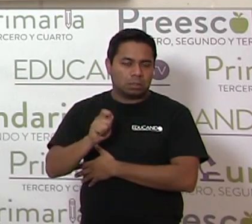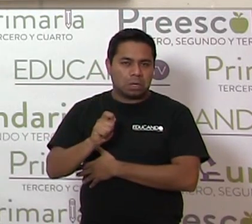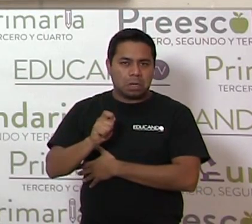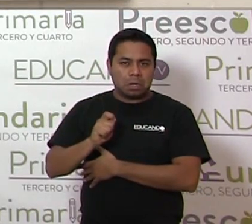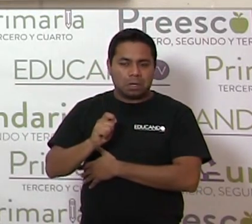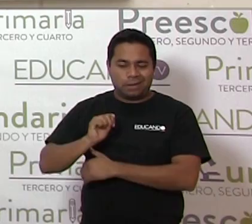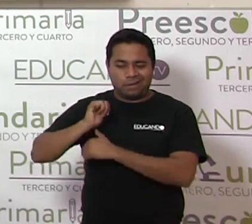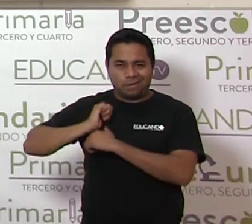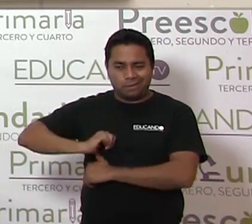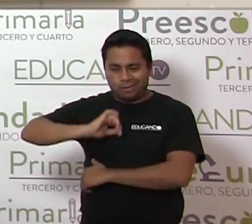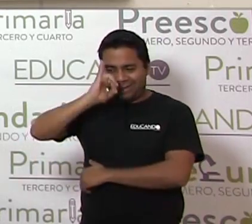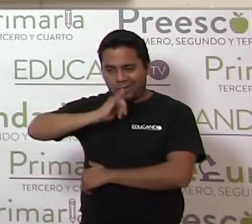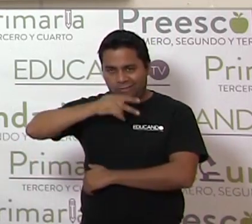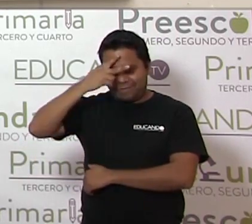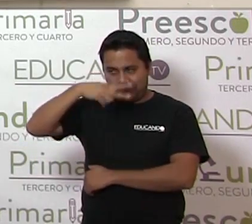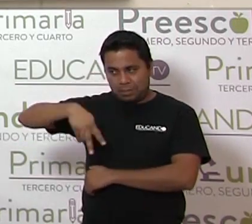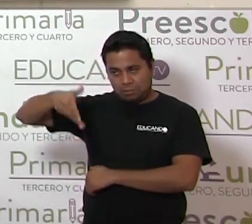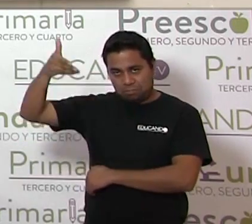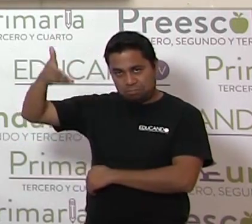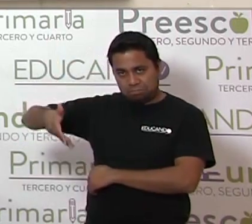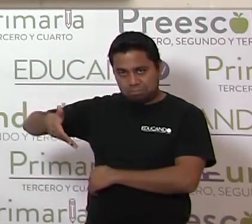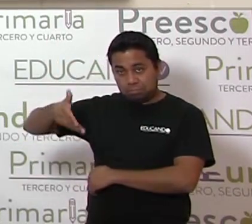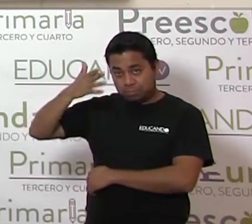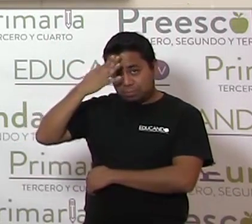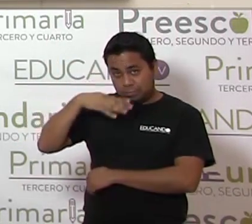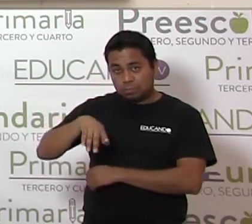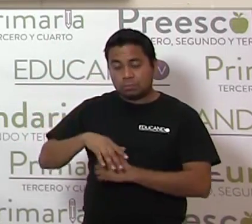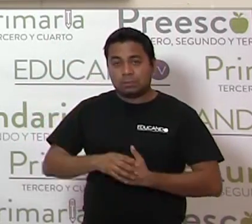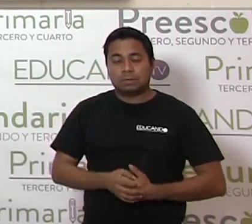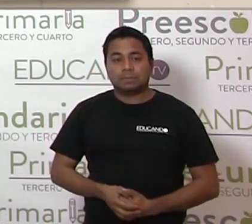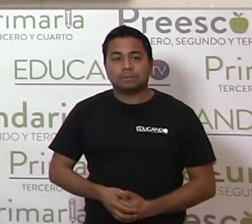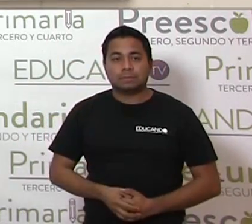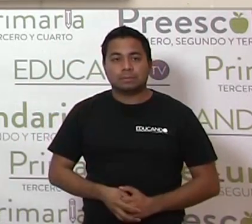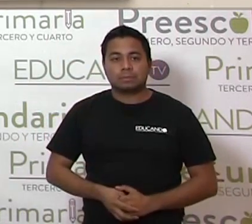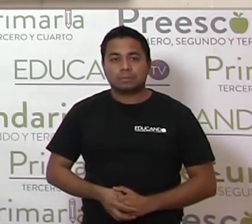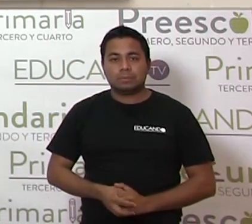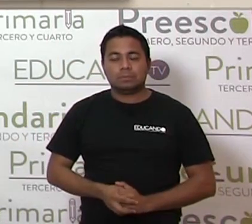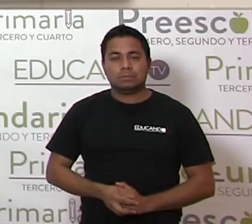México. ¿Te das una idea? Fue